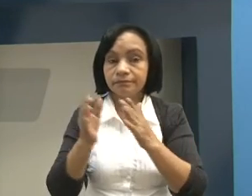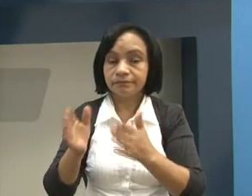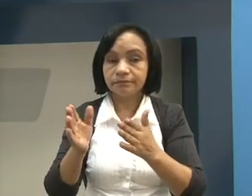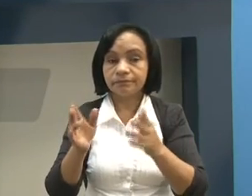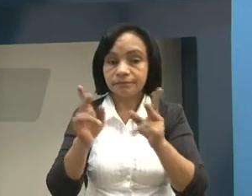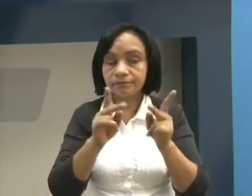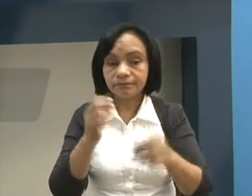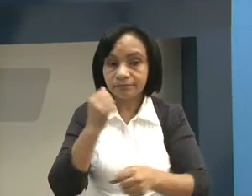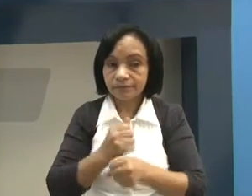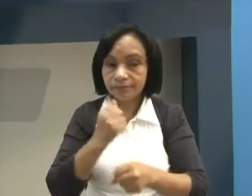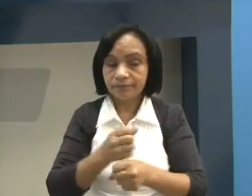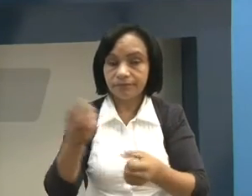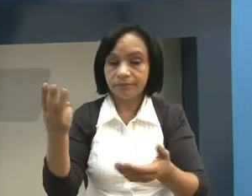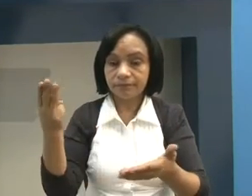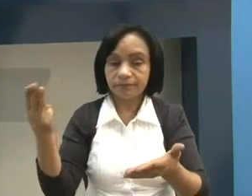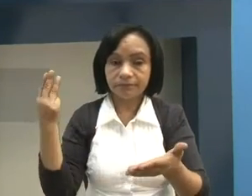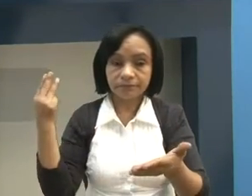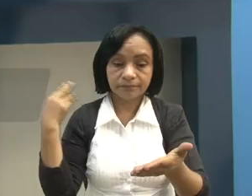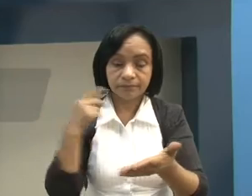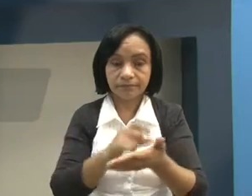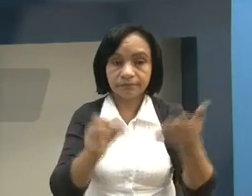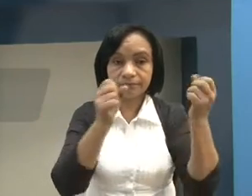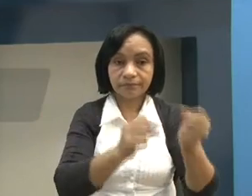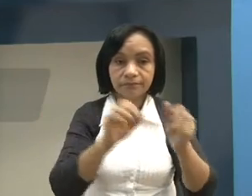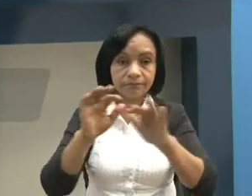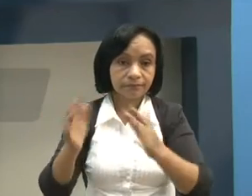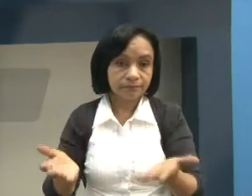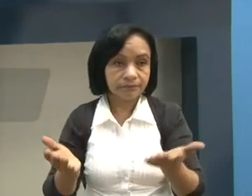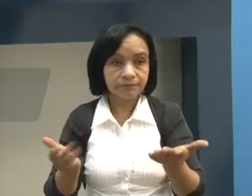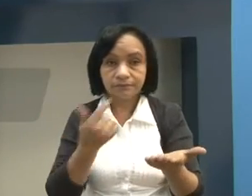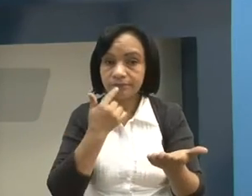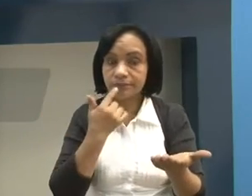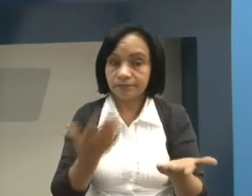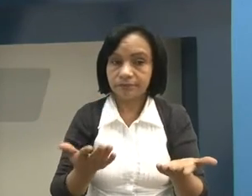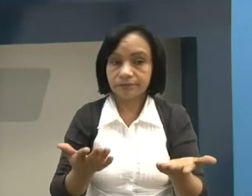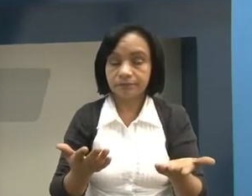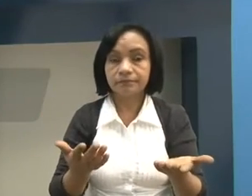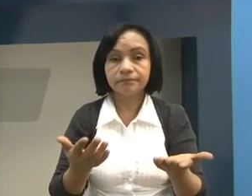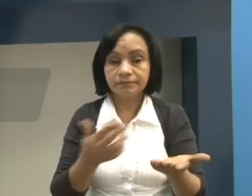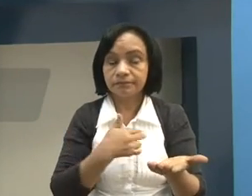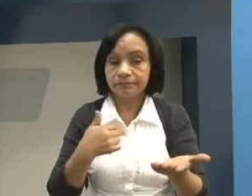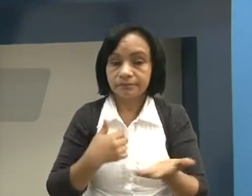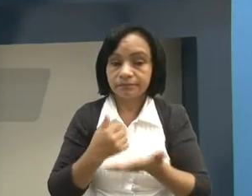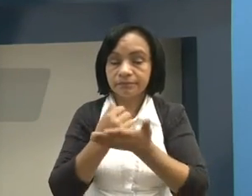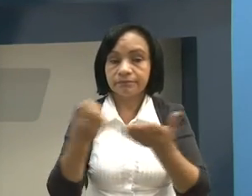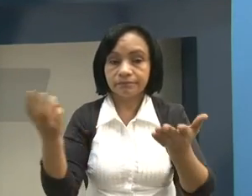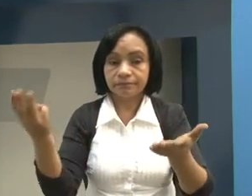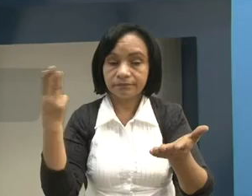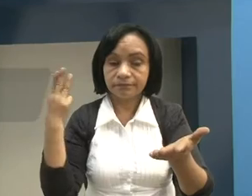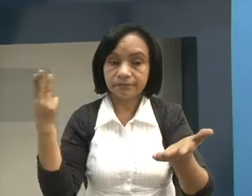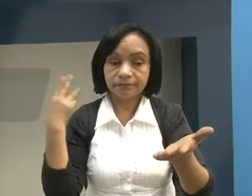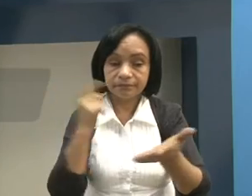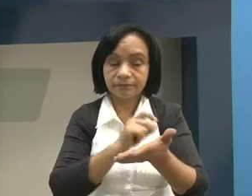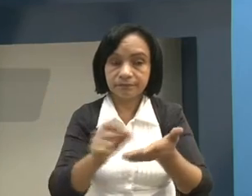los trabajadores, en este caso a las maestras y los maestros. Claro. ¿Por qué? Porque obviamente Y eso creo que solidariamente los maestros y la maestra